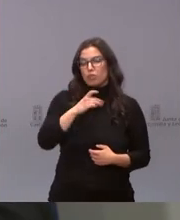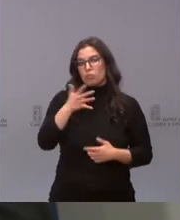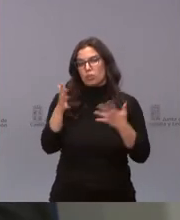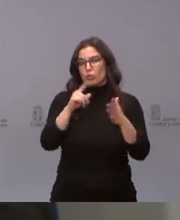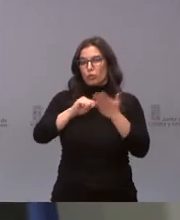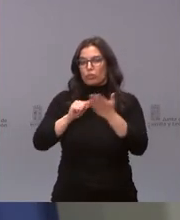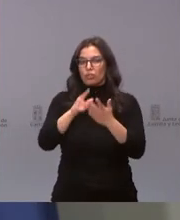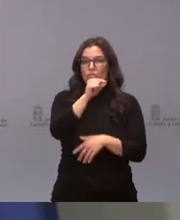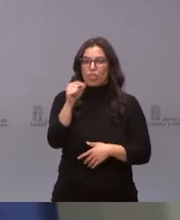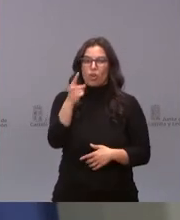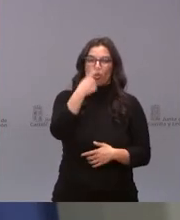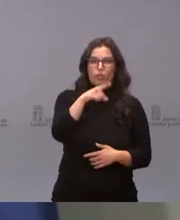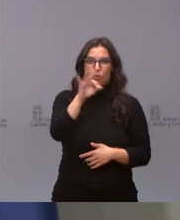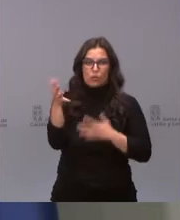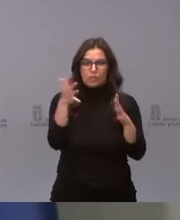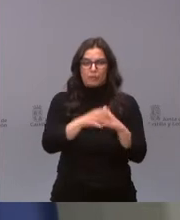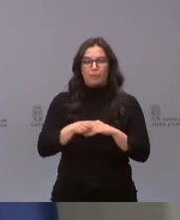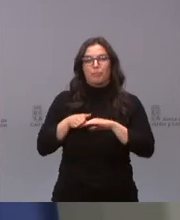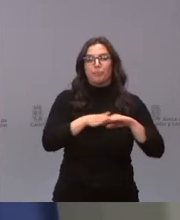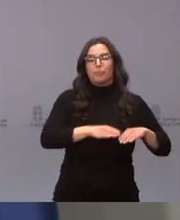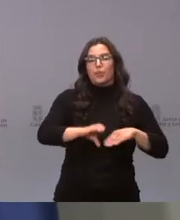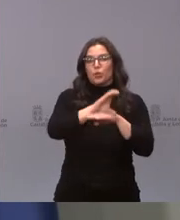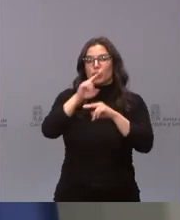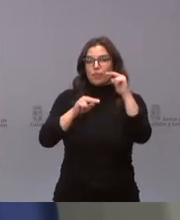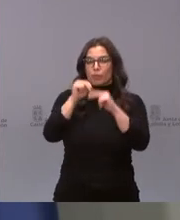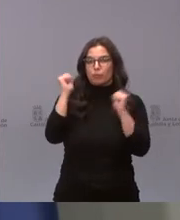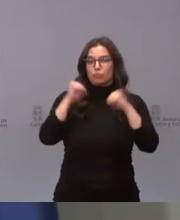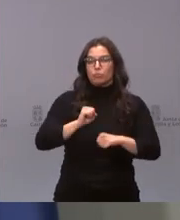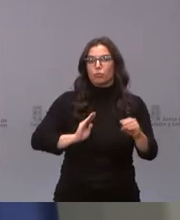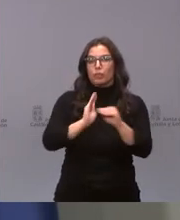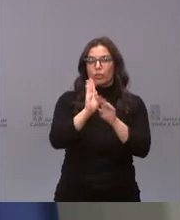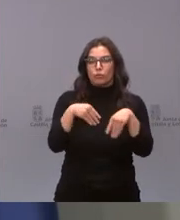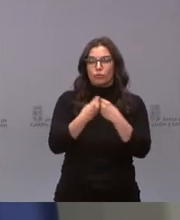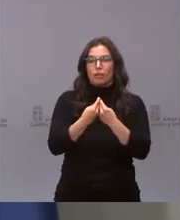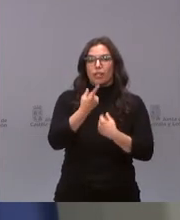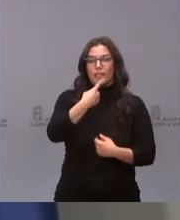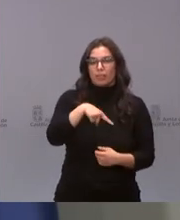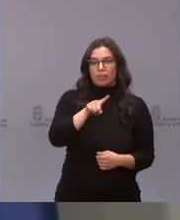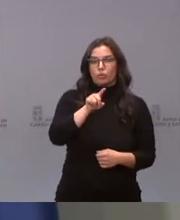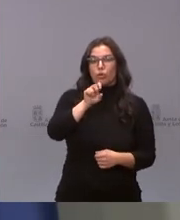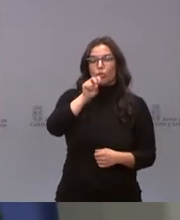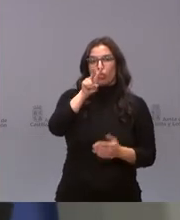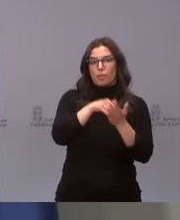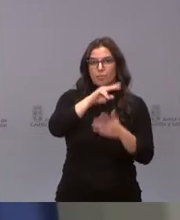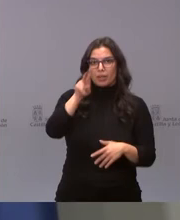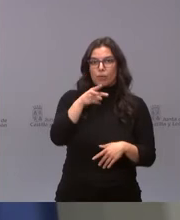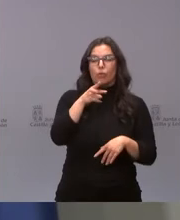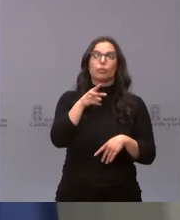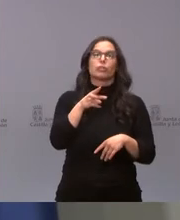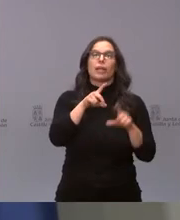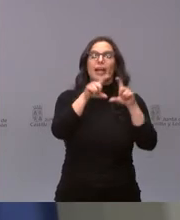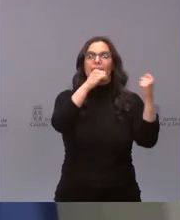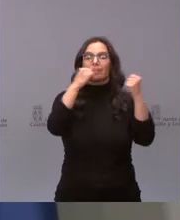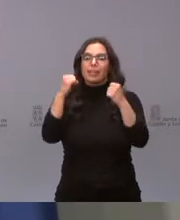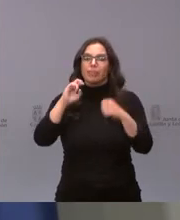150 trabajadores. La Consejería de Fomento aprueba subvenciones por valor de 112.000 euros para distintas entidades